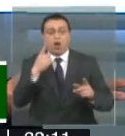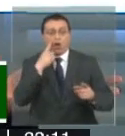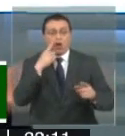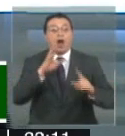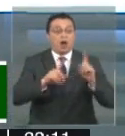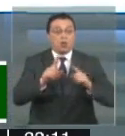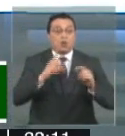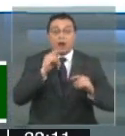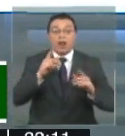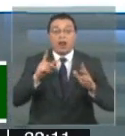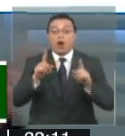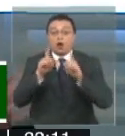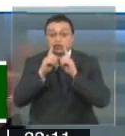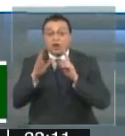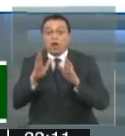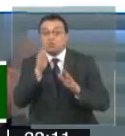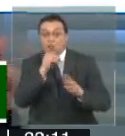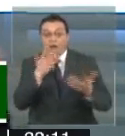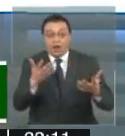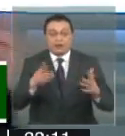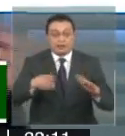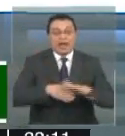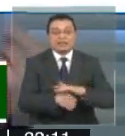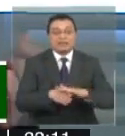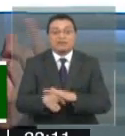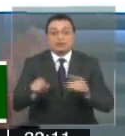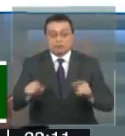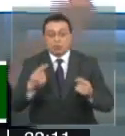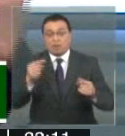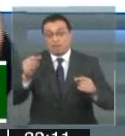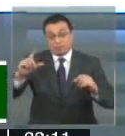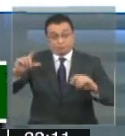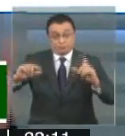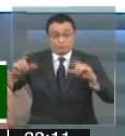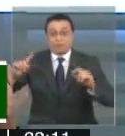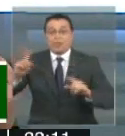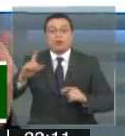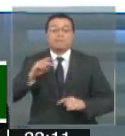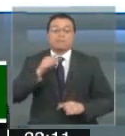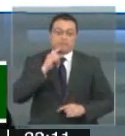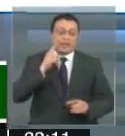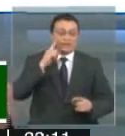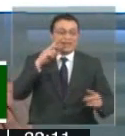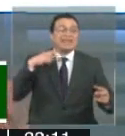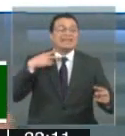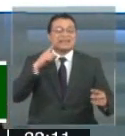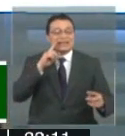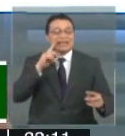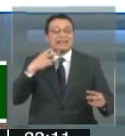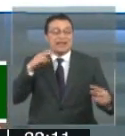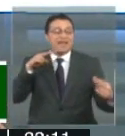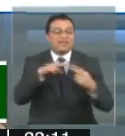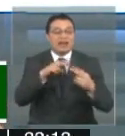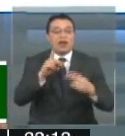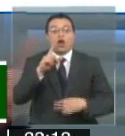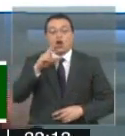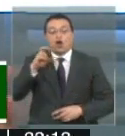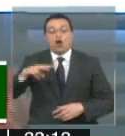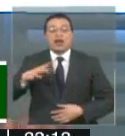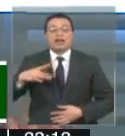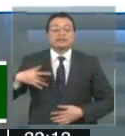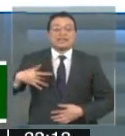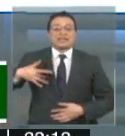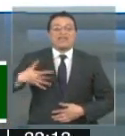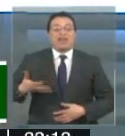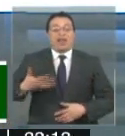no hay habitaciones accesibles y en otros sí. Por eso no tiene que ver con el precio, tiene que ver con la sensibilidad que existe sobre el tema y la disposición y